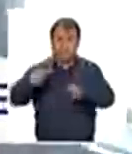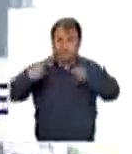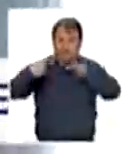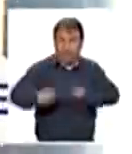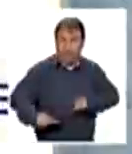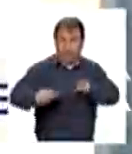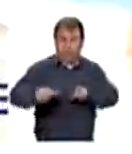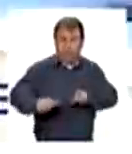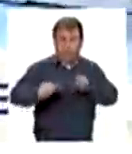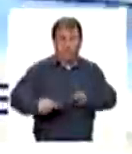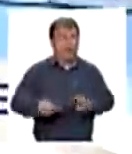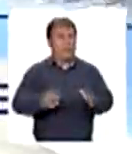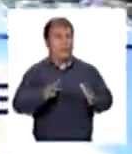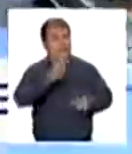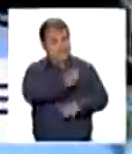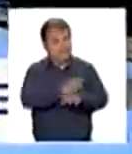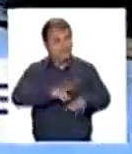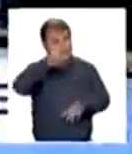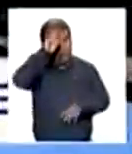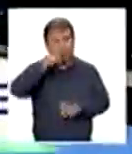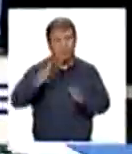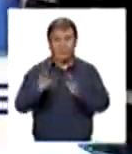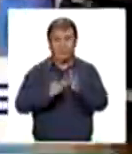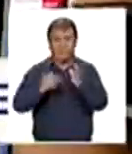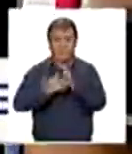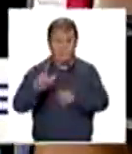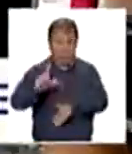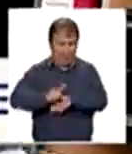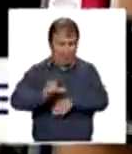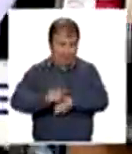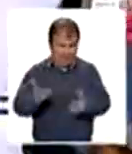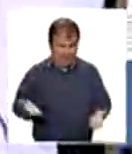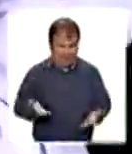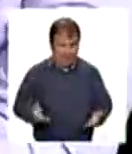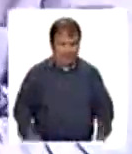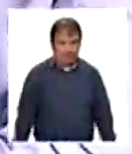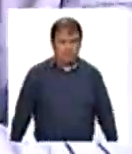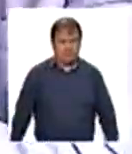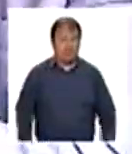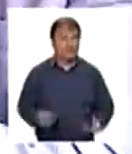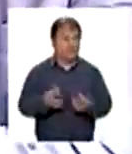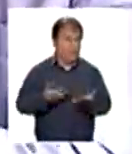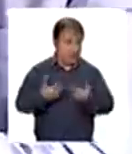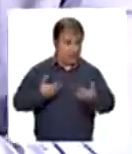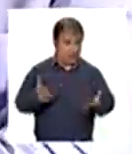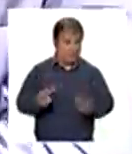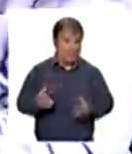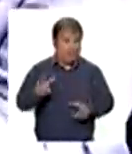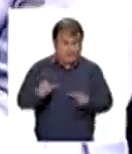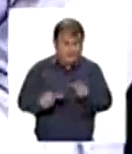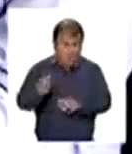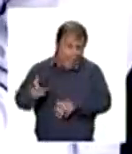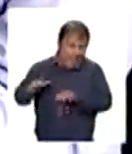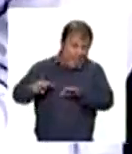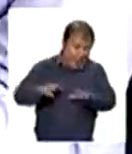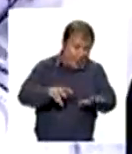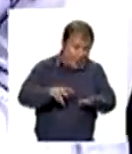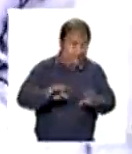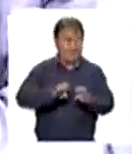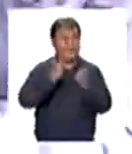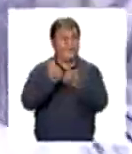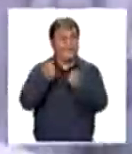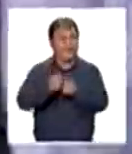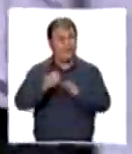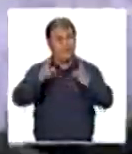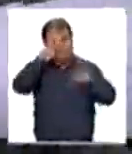repechaje que jugará la selección peruana ante Nueva Zelanda en nuestro país. Es decir, que para que los hinchas puedan asistir al partido